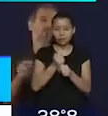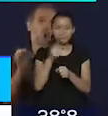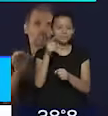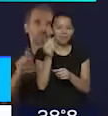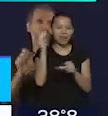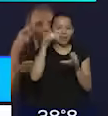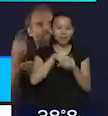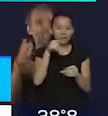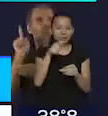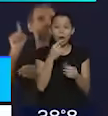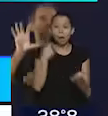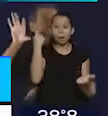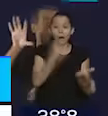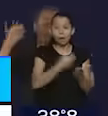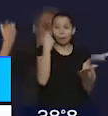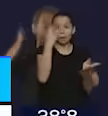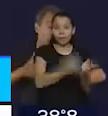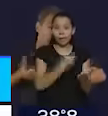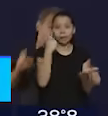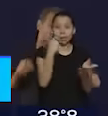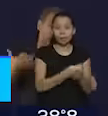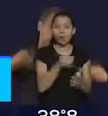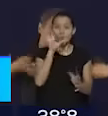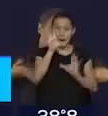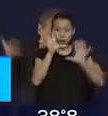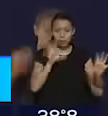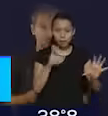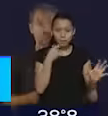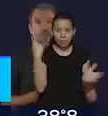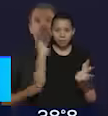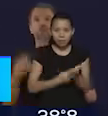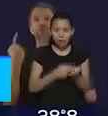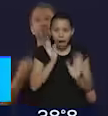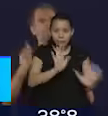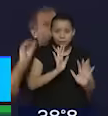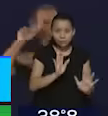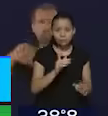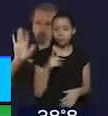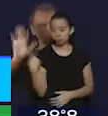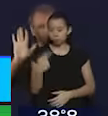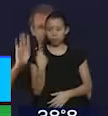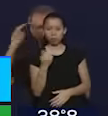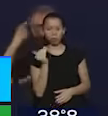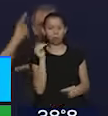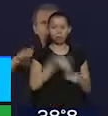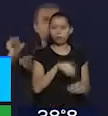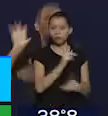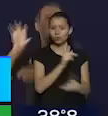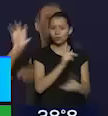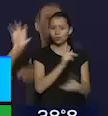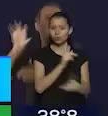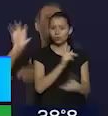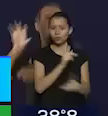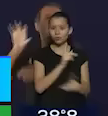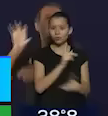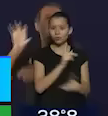por la provincia bueno Bienvenido sea nosotros no nos no nos metemos en ese tipo de decisiones eh damos